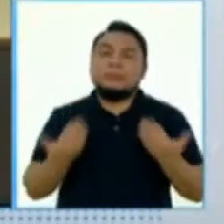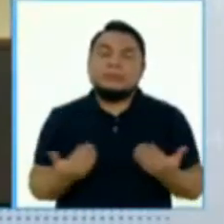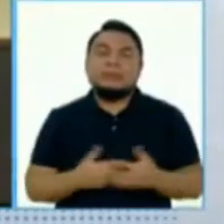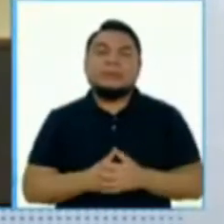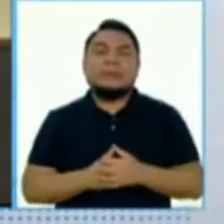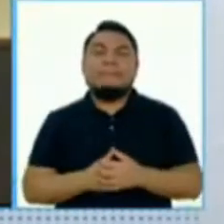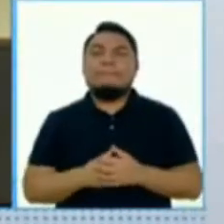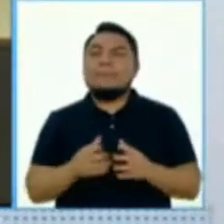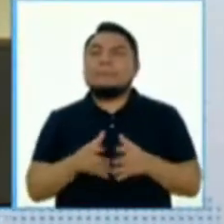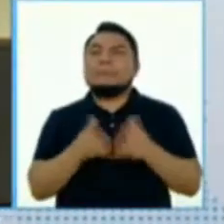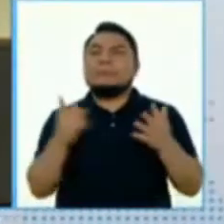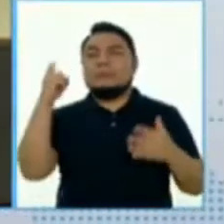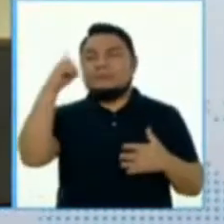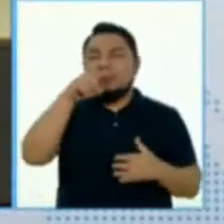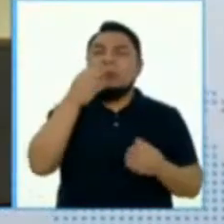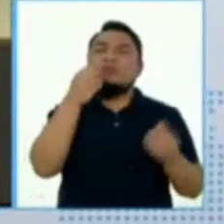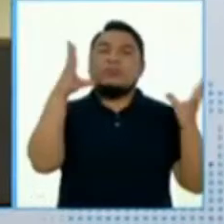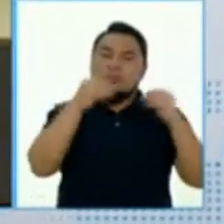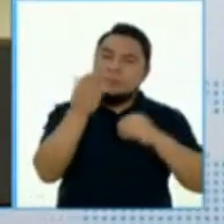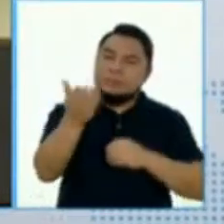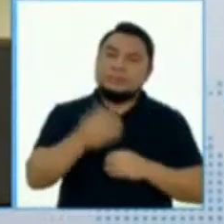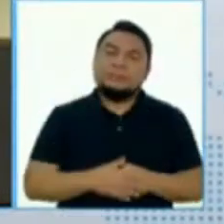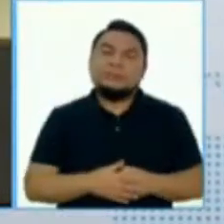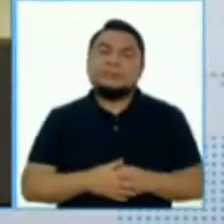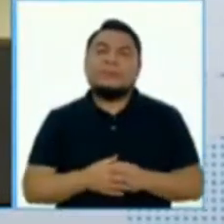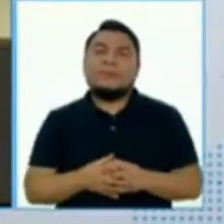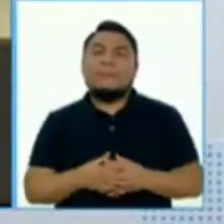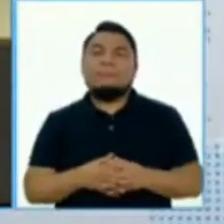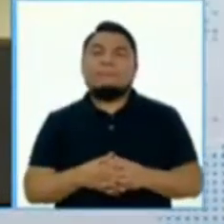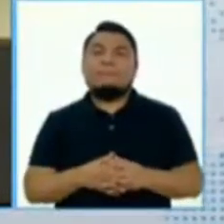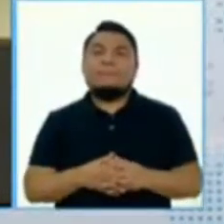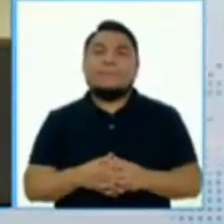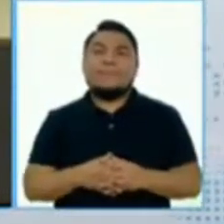tan contundente buenas noches congresistas buenas noches